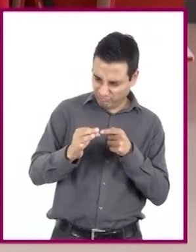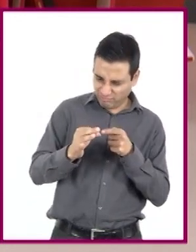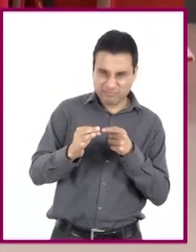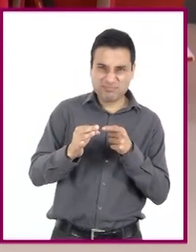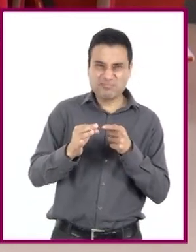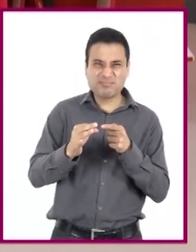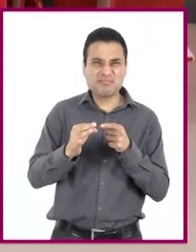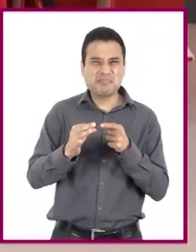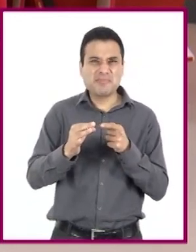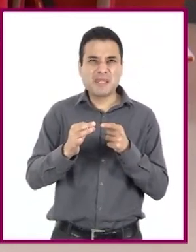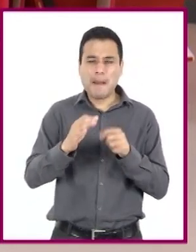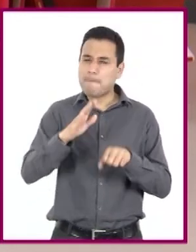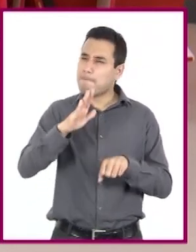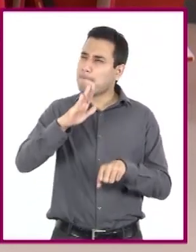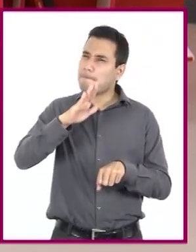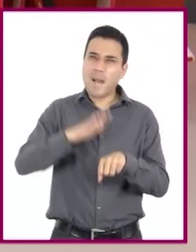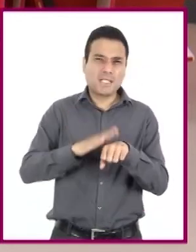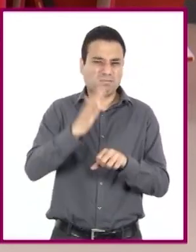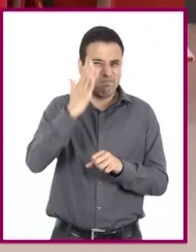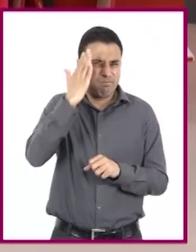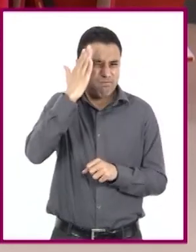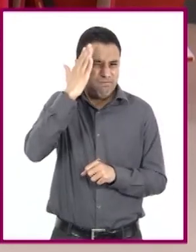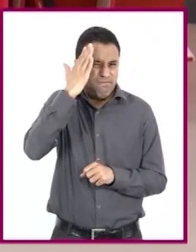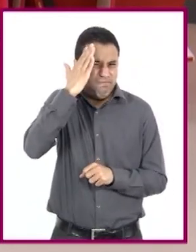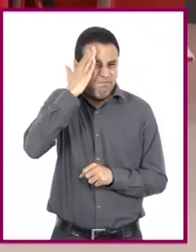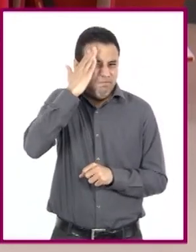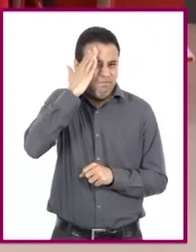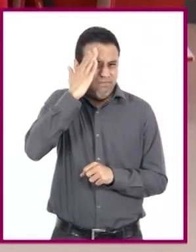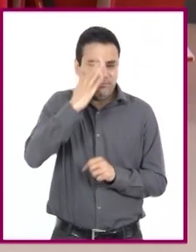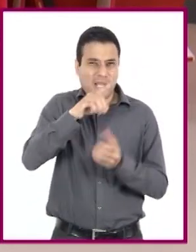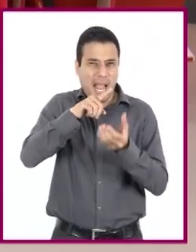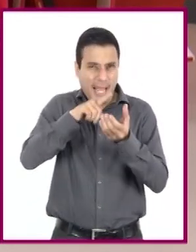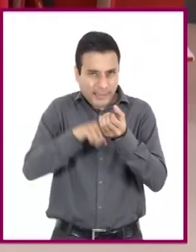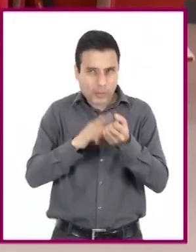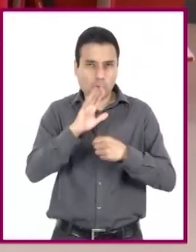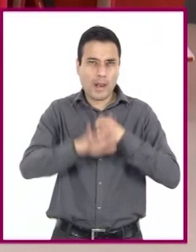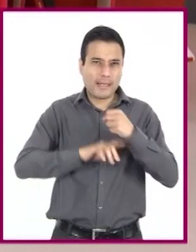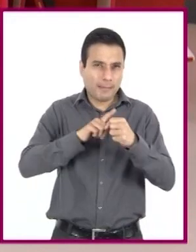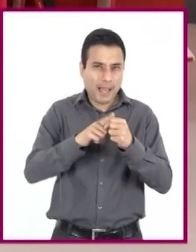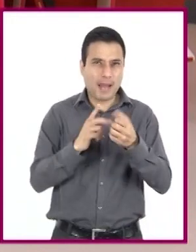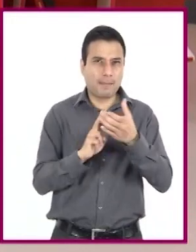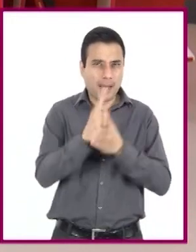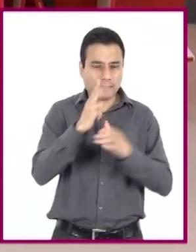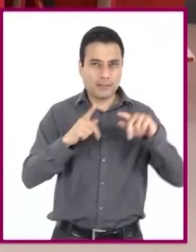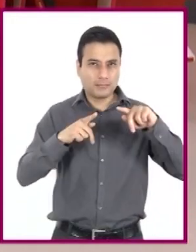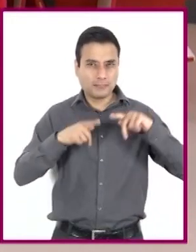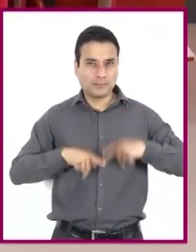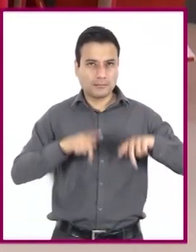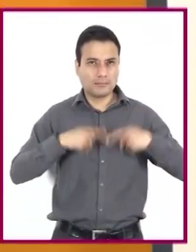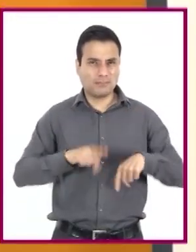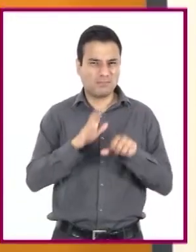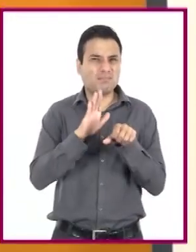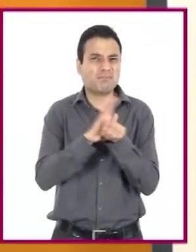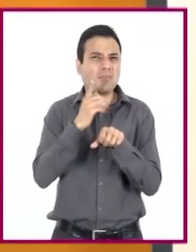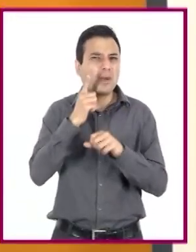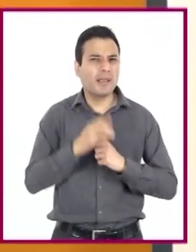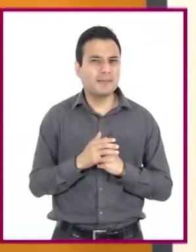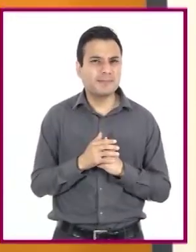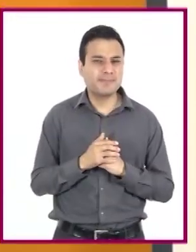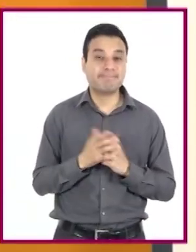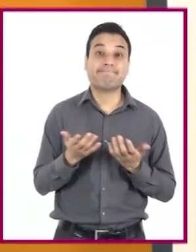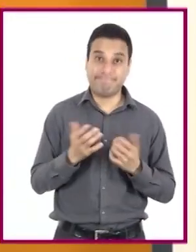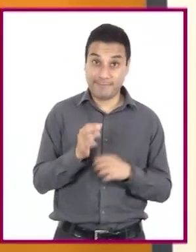unidad básica, estructural y funcional de todos los seres vivos. Así es, profesora Melissa, ya que